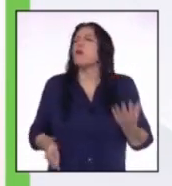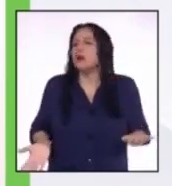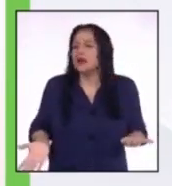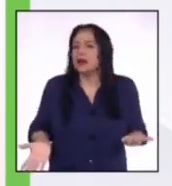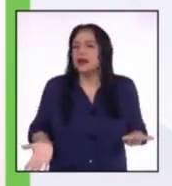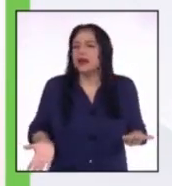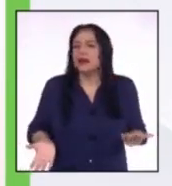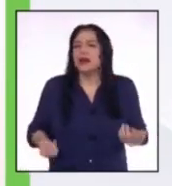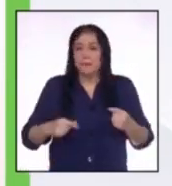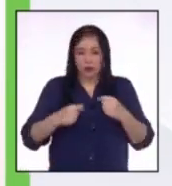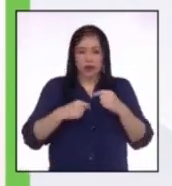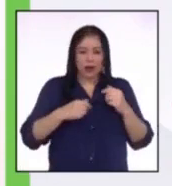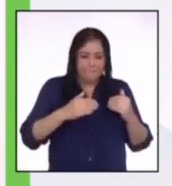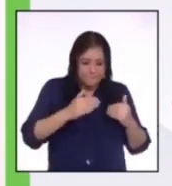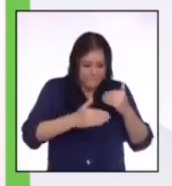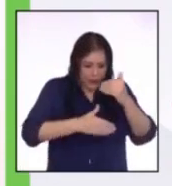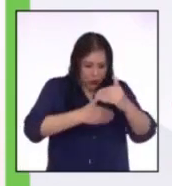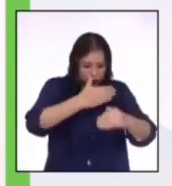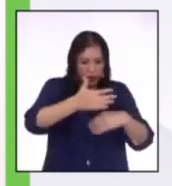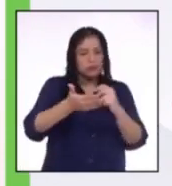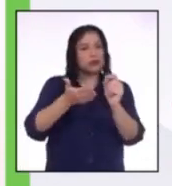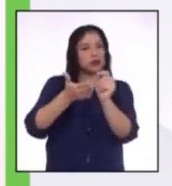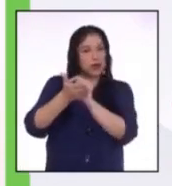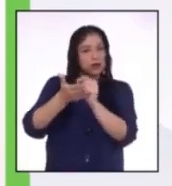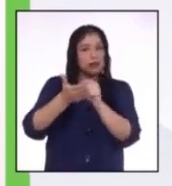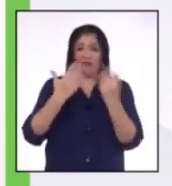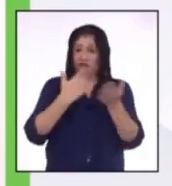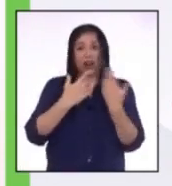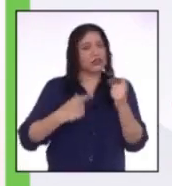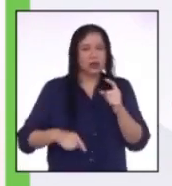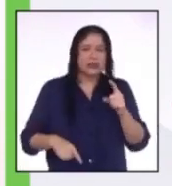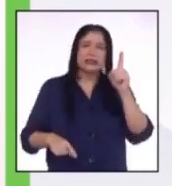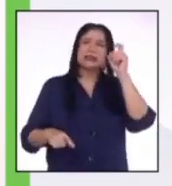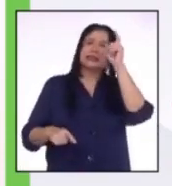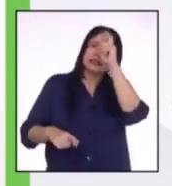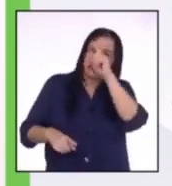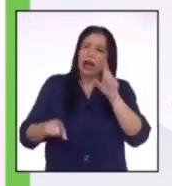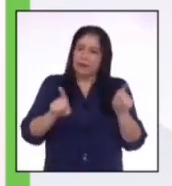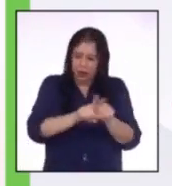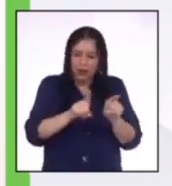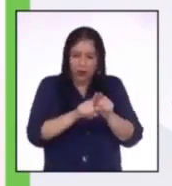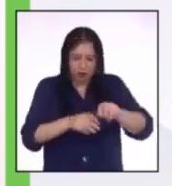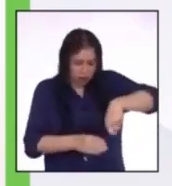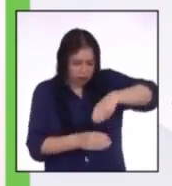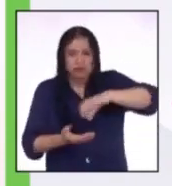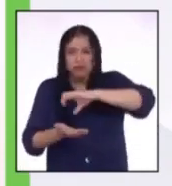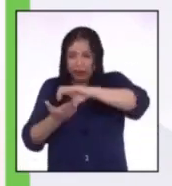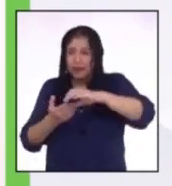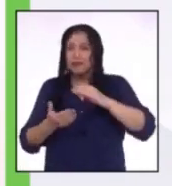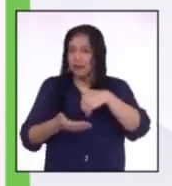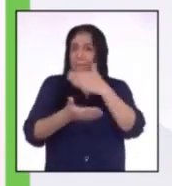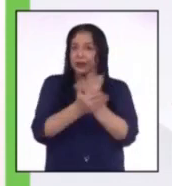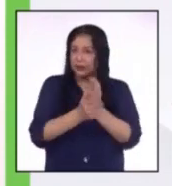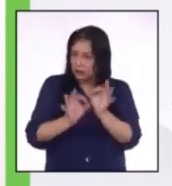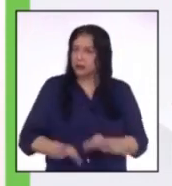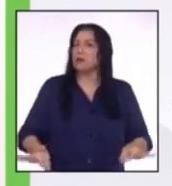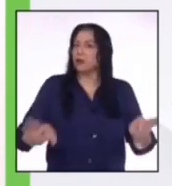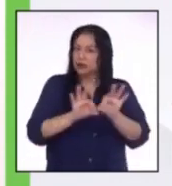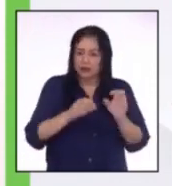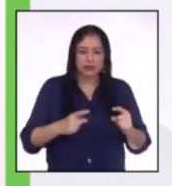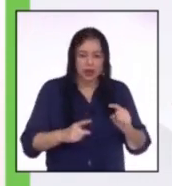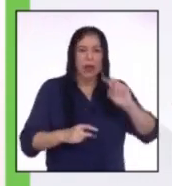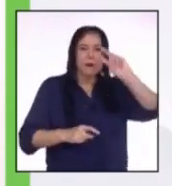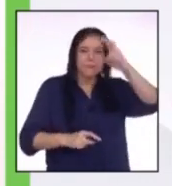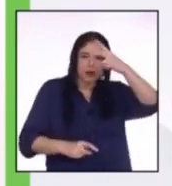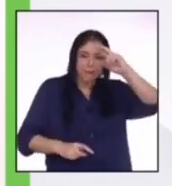porque el proceso de escritura es complejo y al igual que el que que tiene partes importantes y pasos